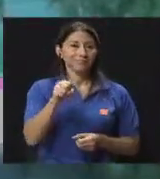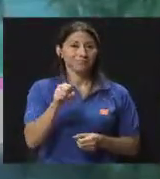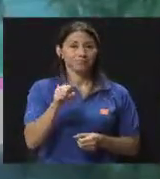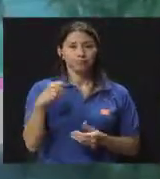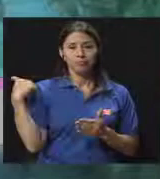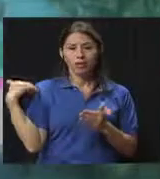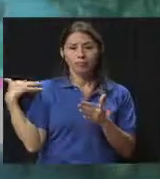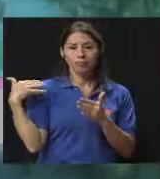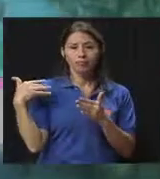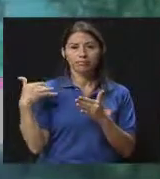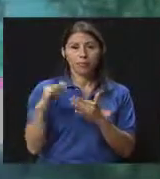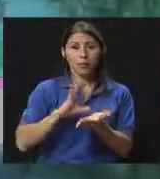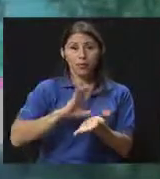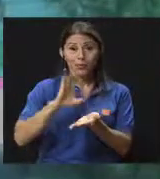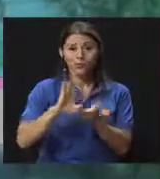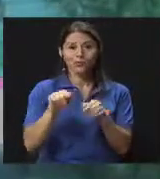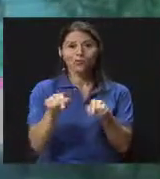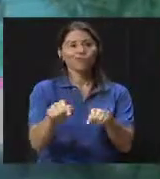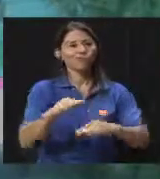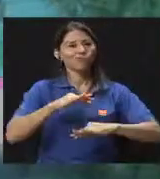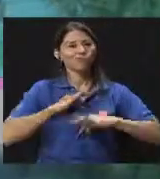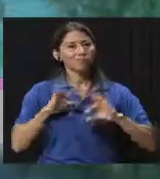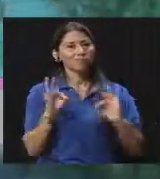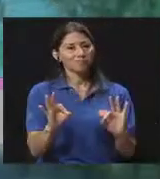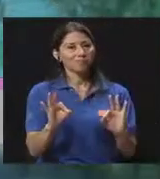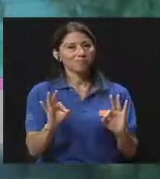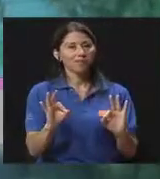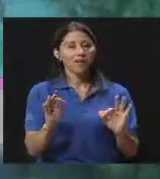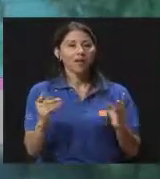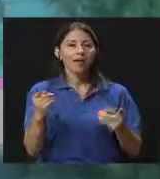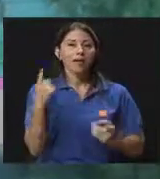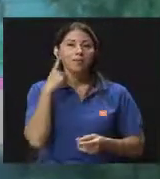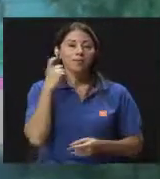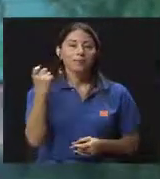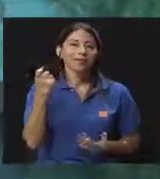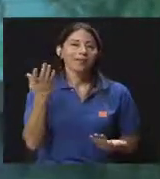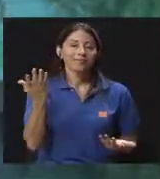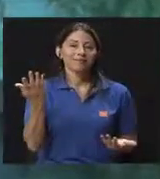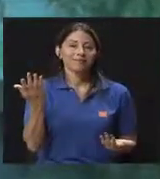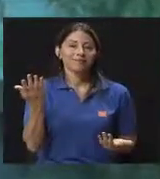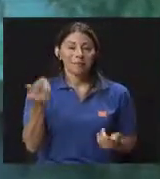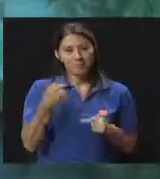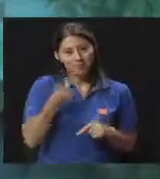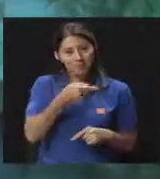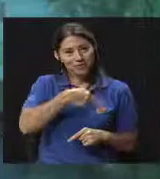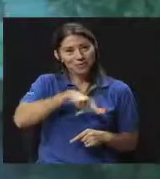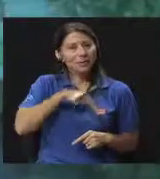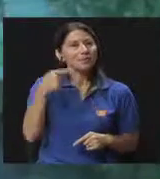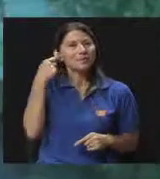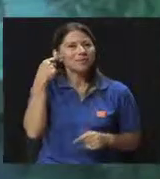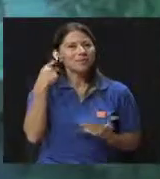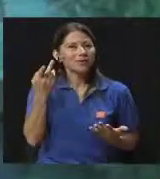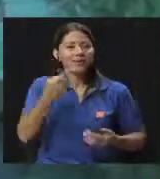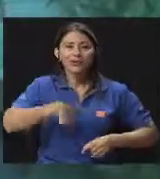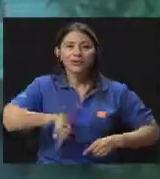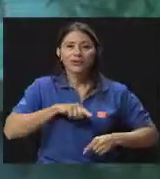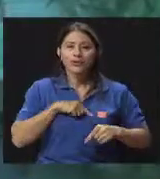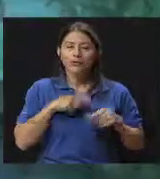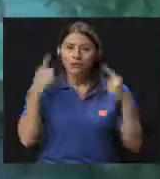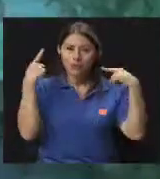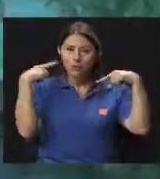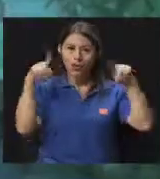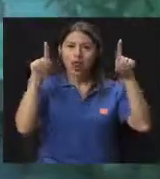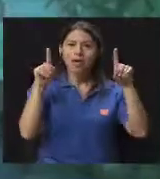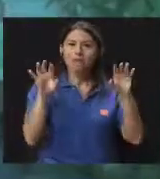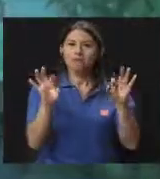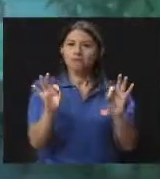ha sido de gran satisfacción porque consideramos, bueno, desde el punto de vista personal, consideramos que hemos logrado pues